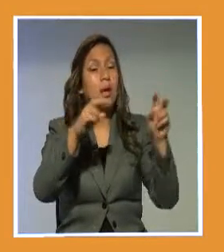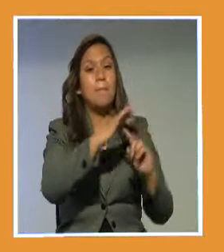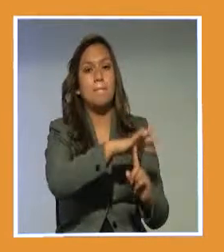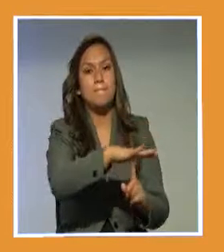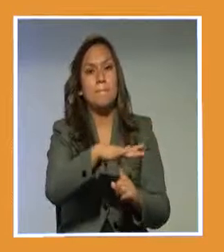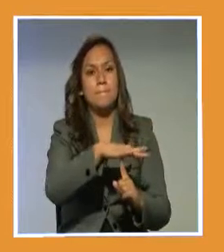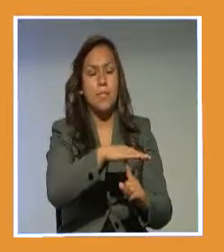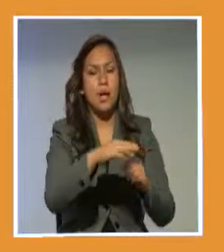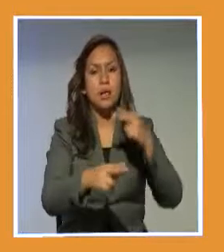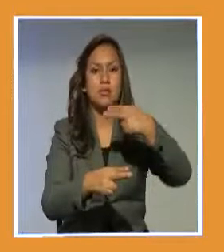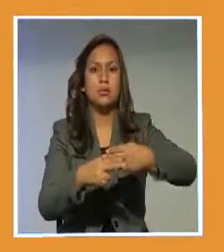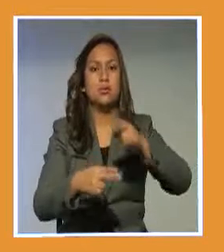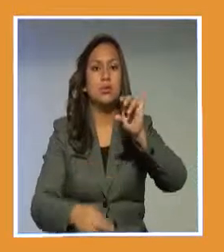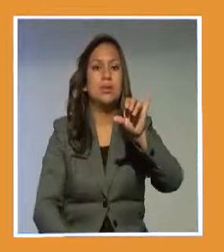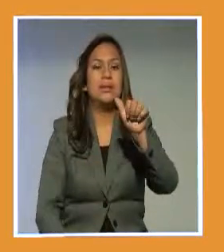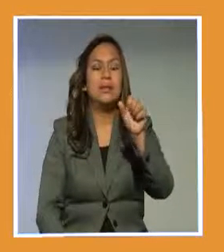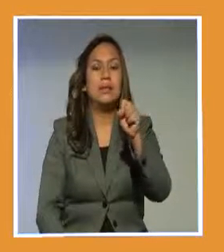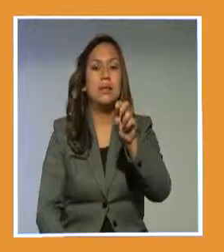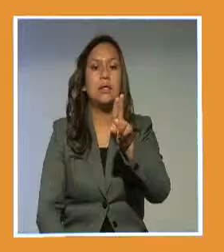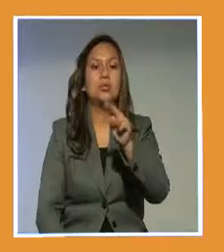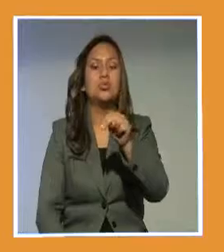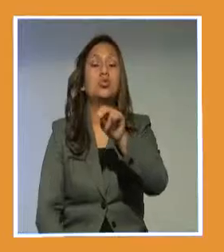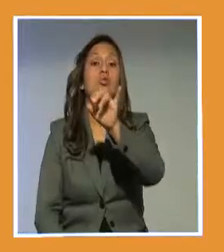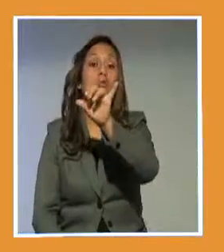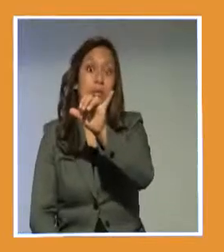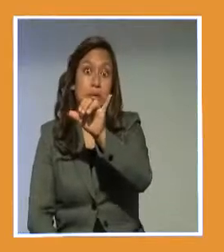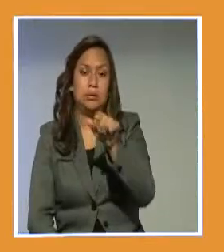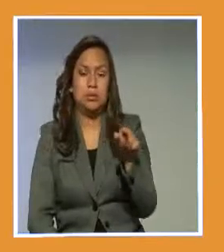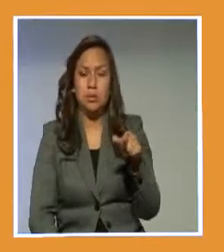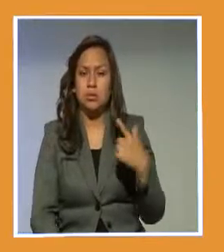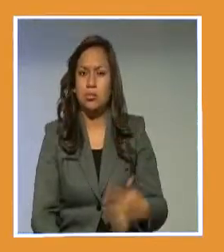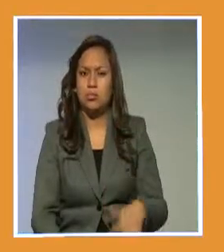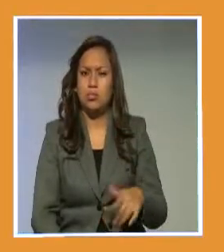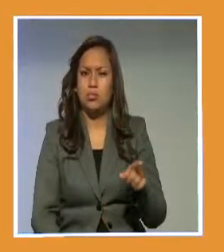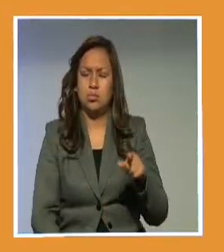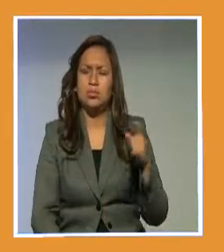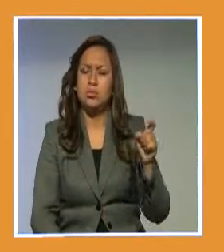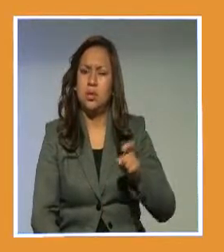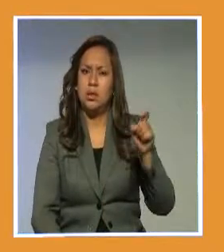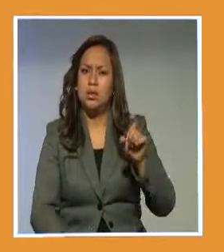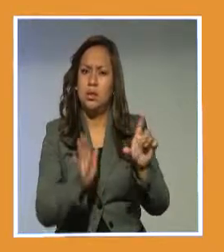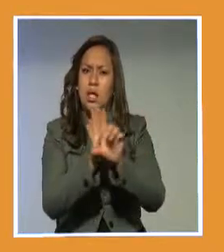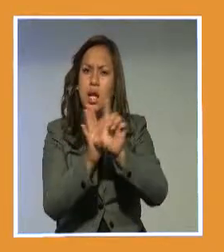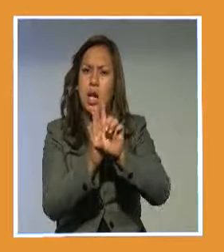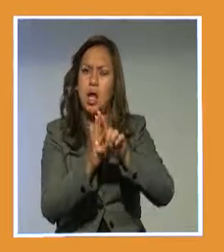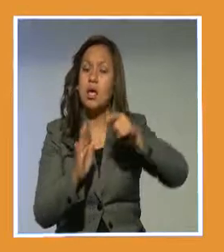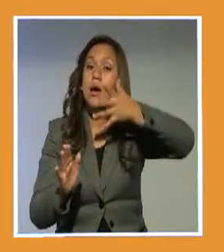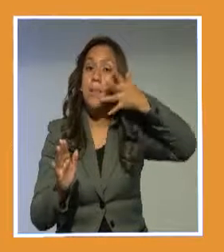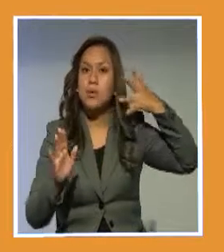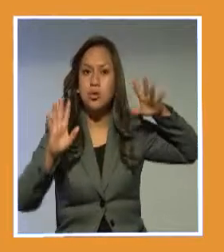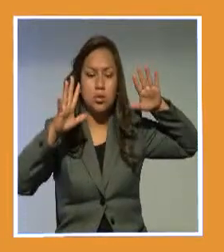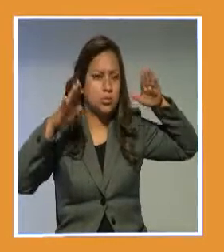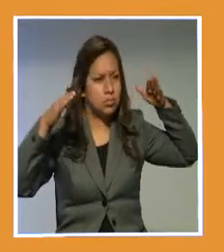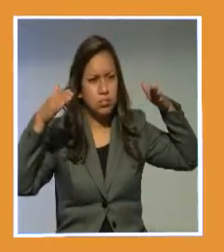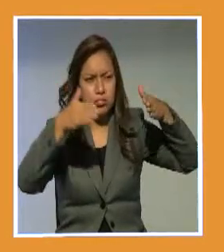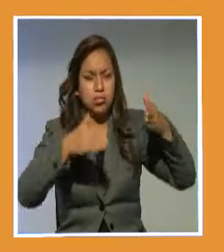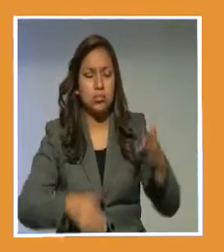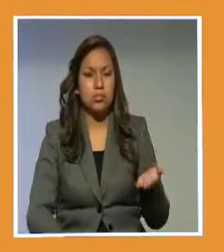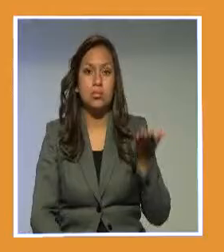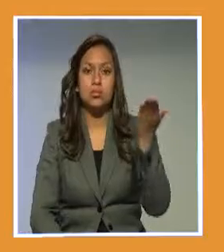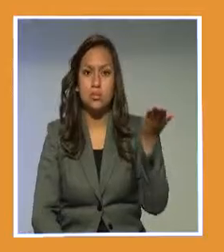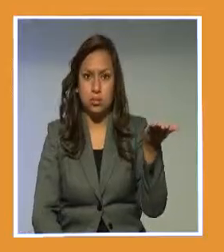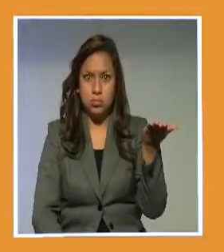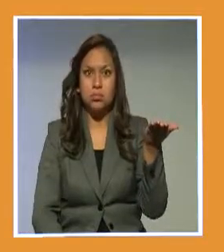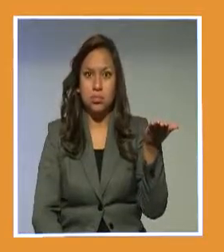sentido, volvíamos a ratificar la necesidad de tener una ley de circunscripción territorial amazónica que pueda